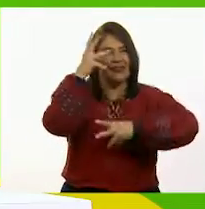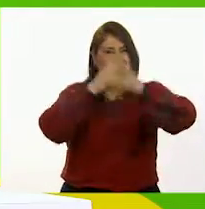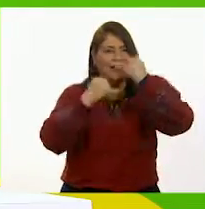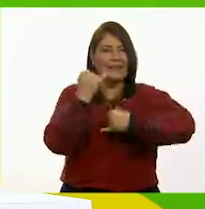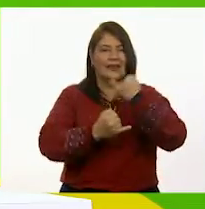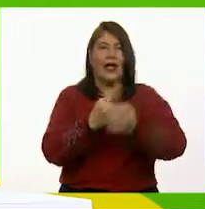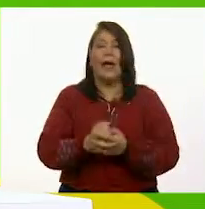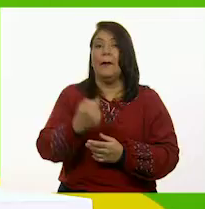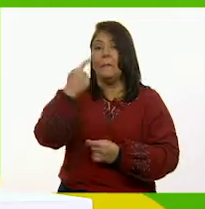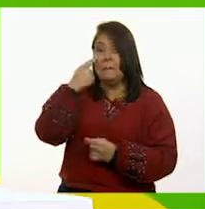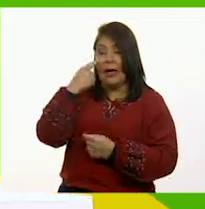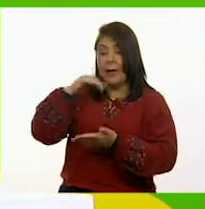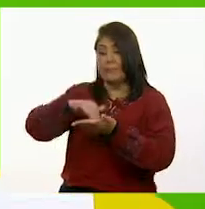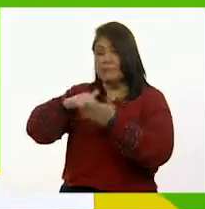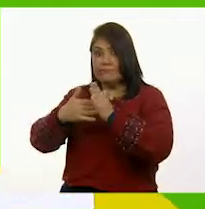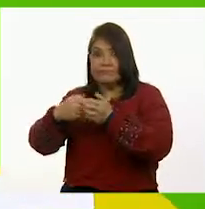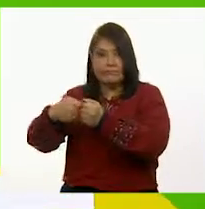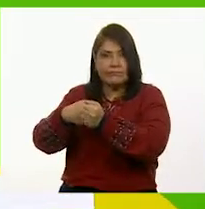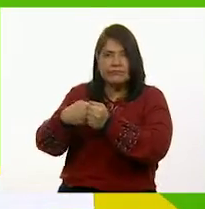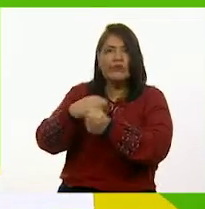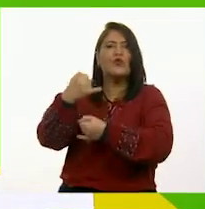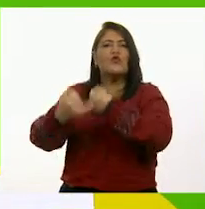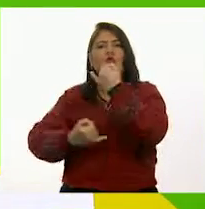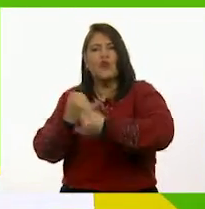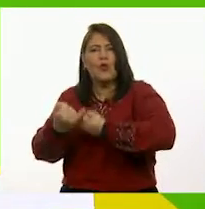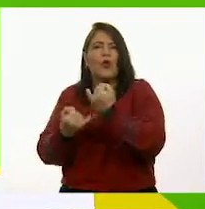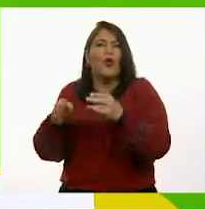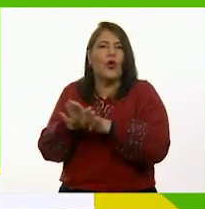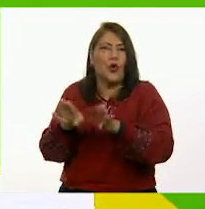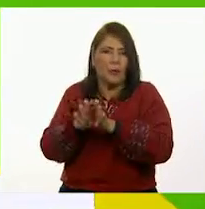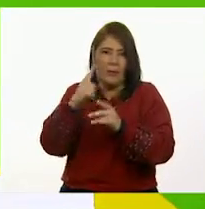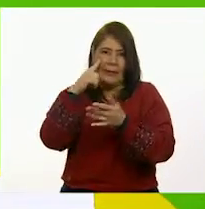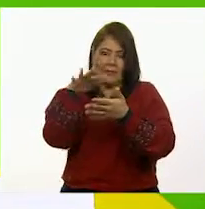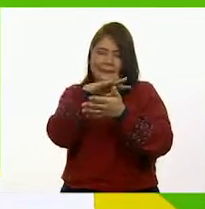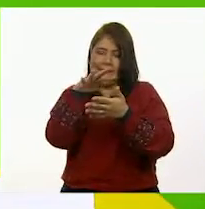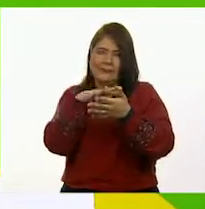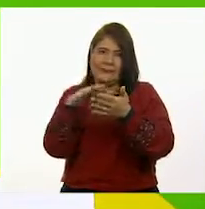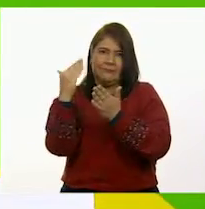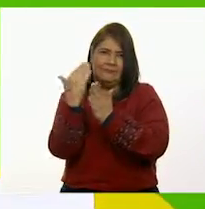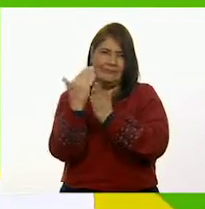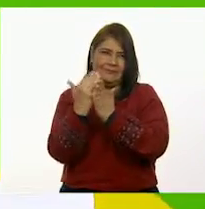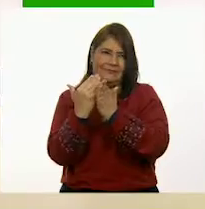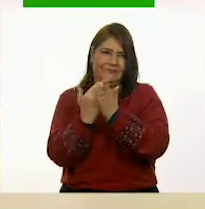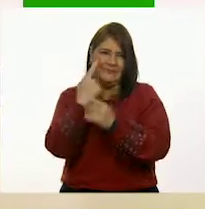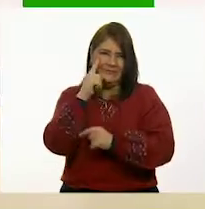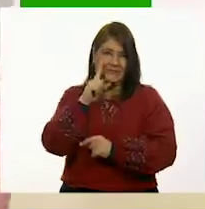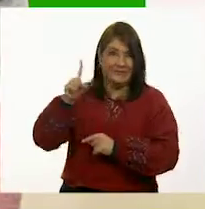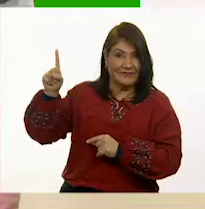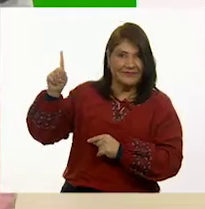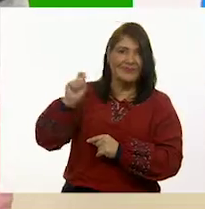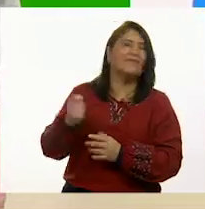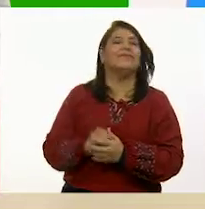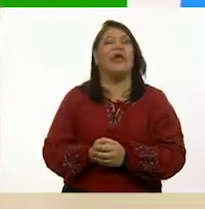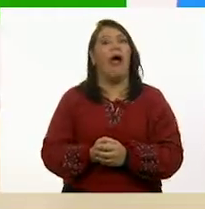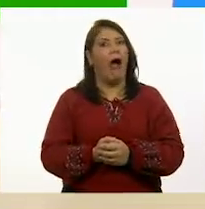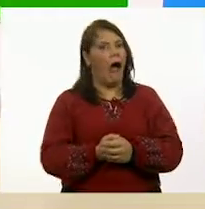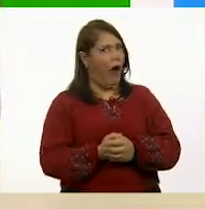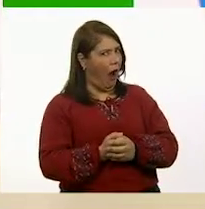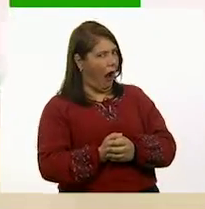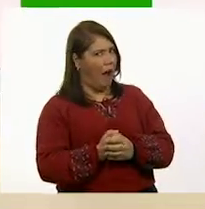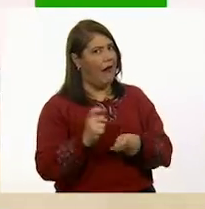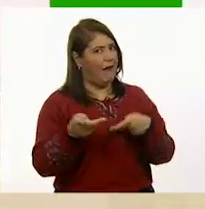jugar a las escondidillas, vamos a leer las instrucciones. Y las tengo aquí. ¡Ay, vienes